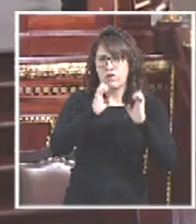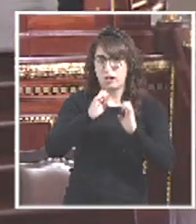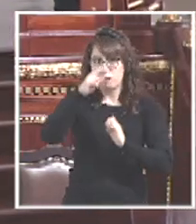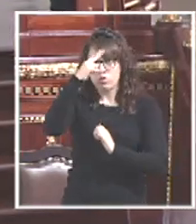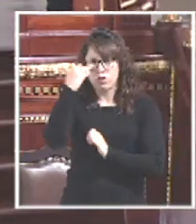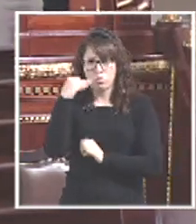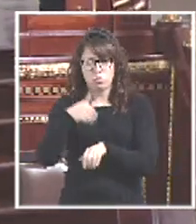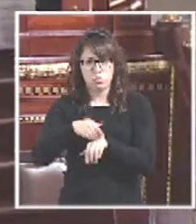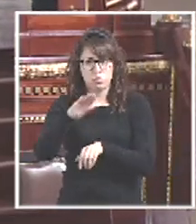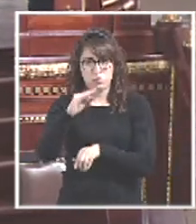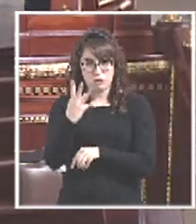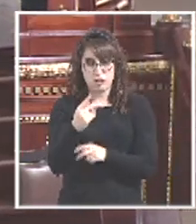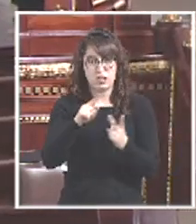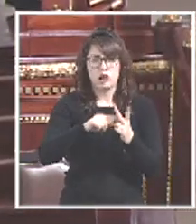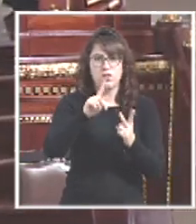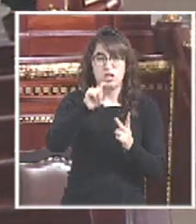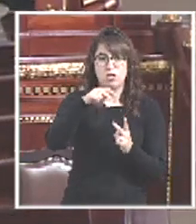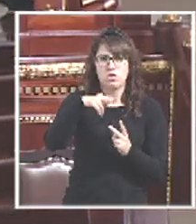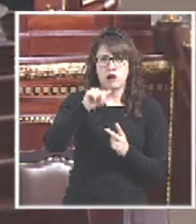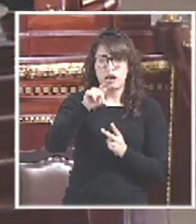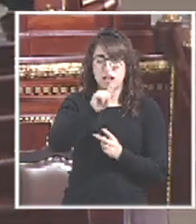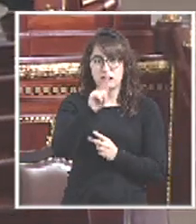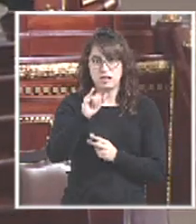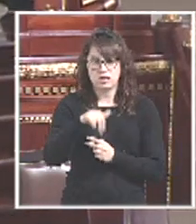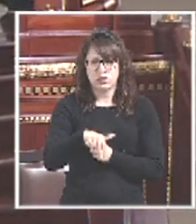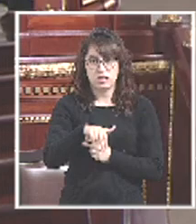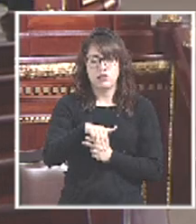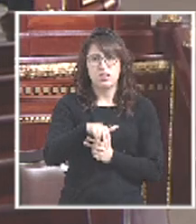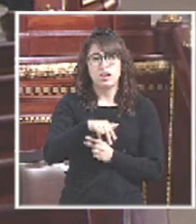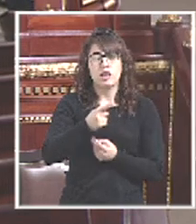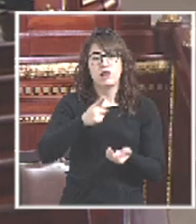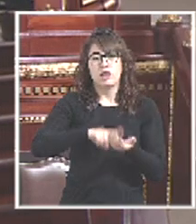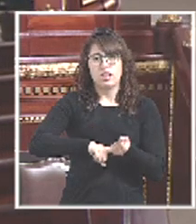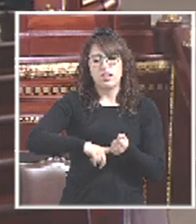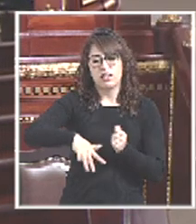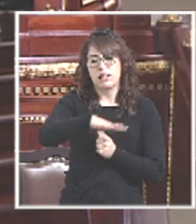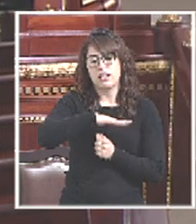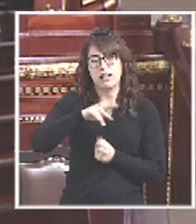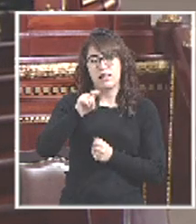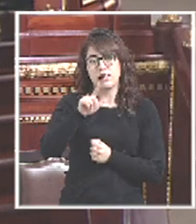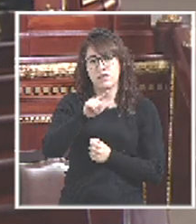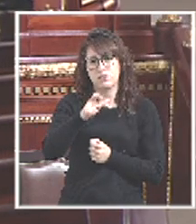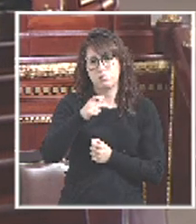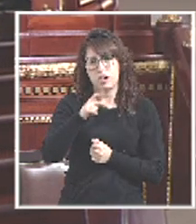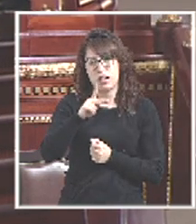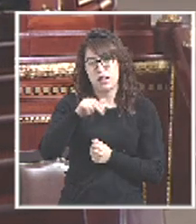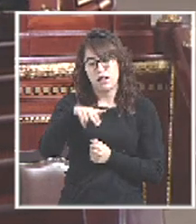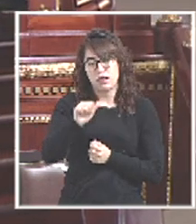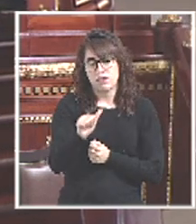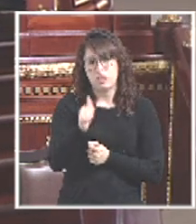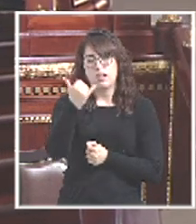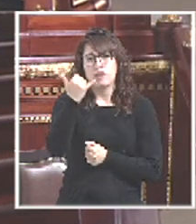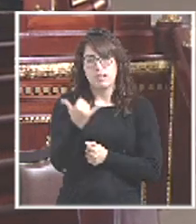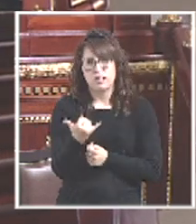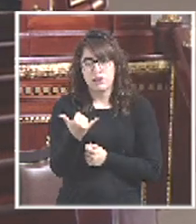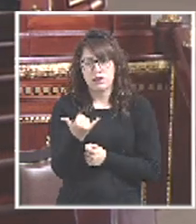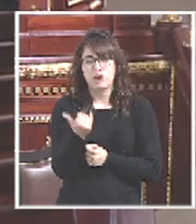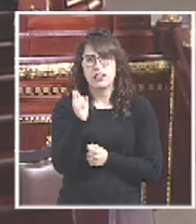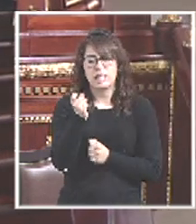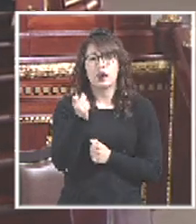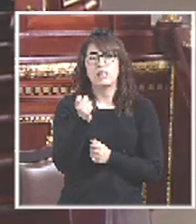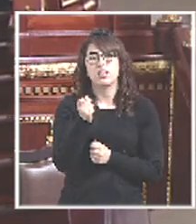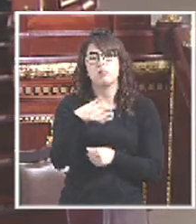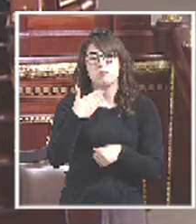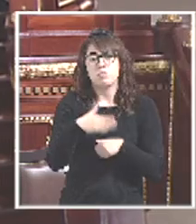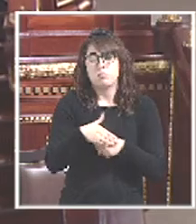94 y Tonantzin 38, Tlaxpana, Miguel Hidalgo, así como las medidas de mitigación ejecutadas o a ejecutarse respecto